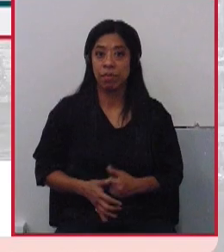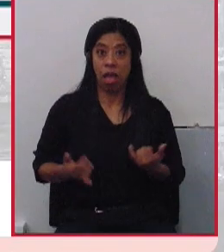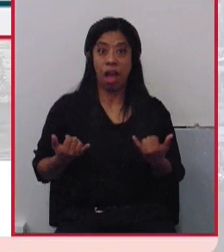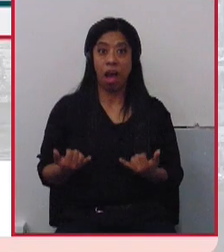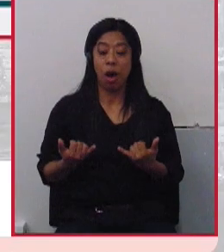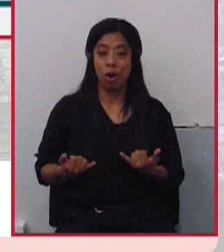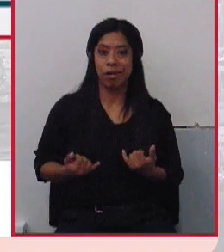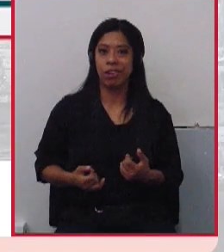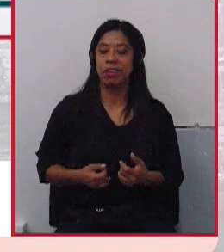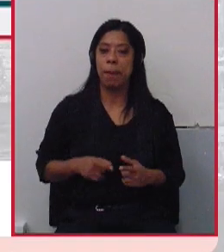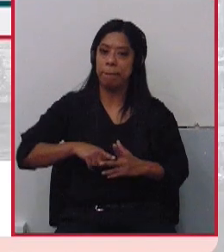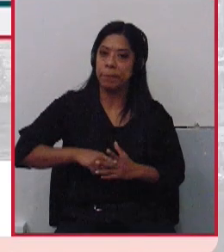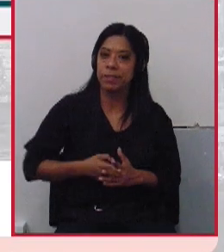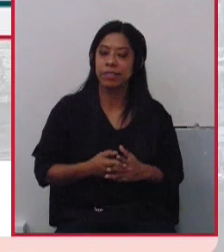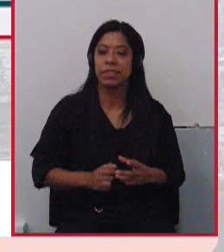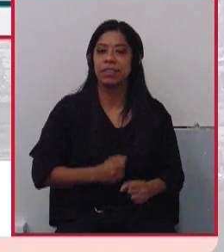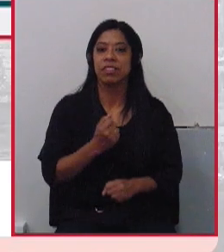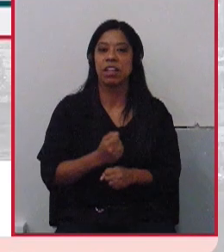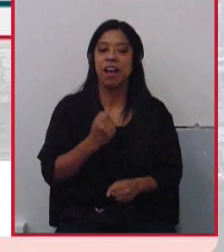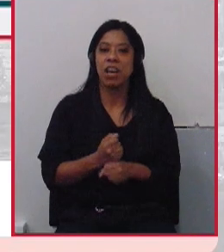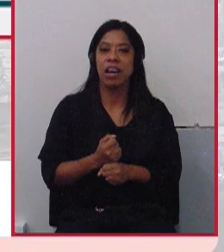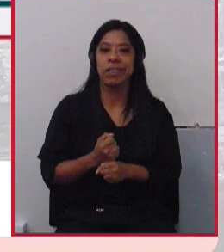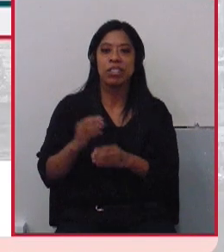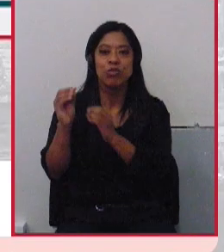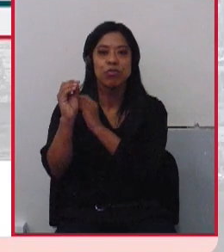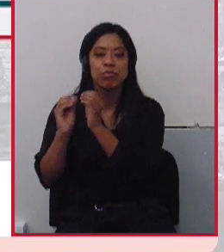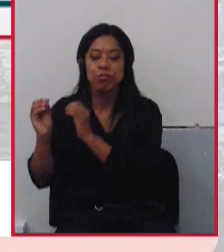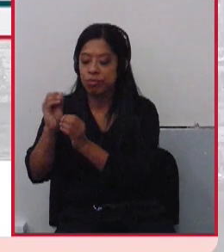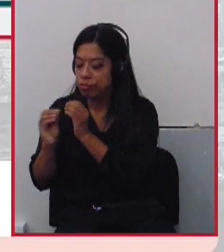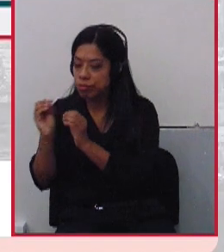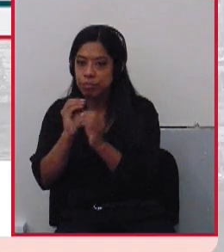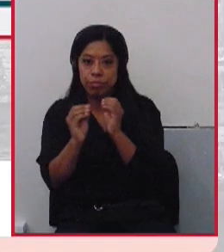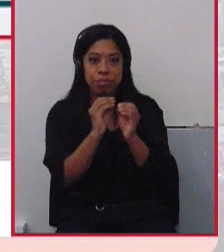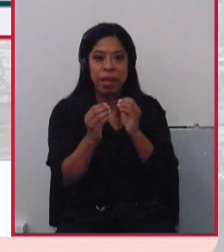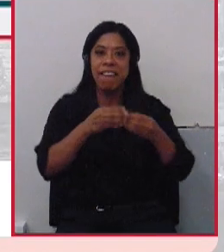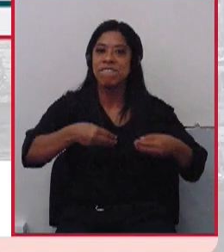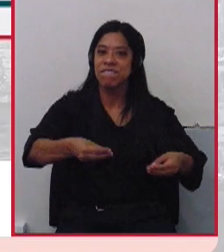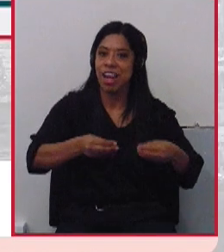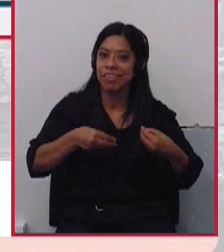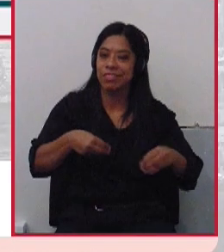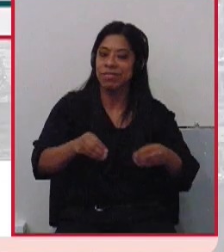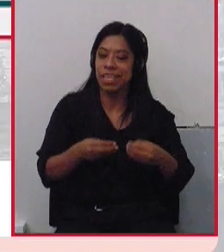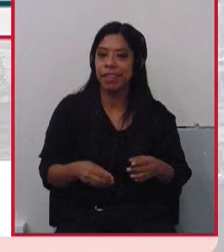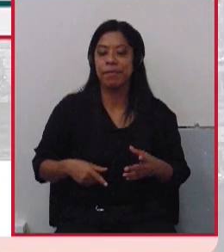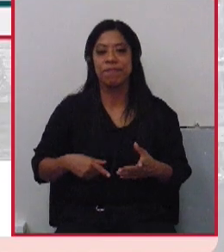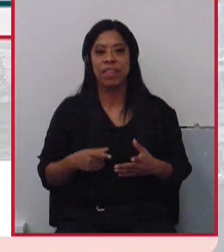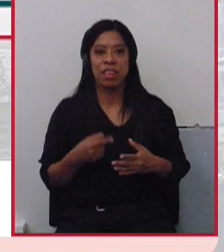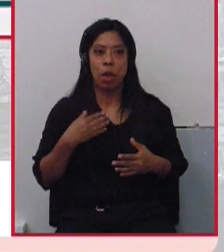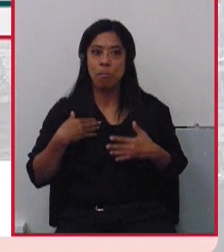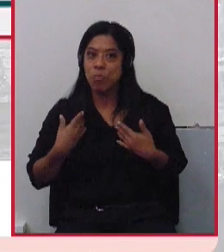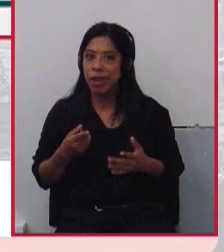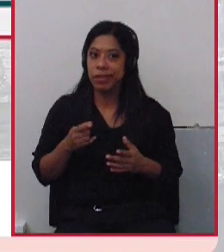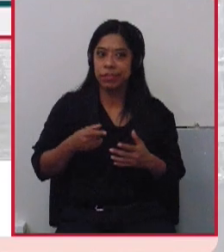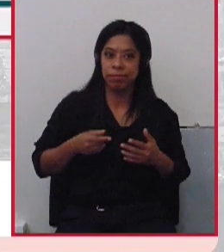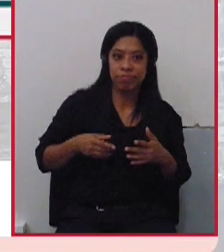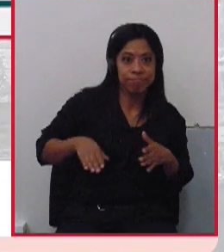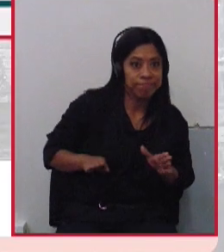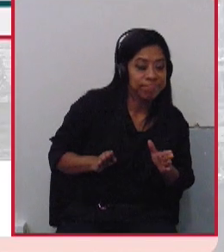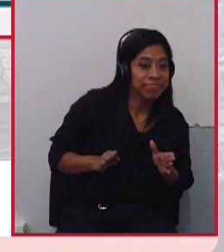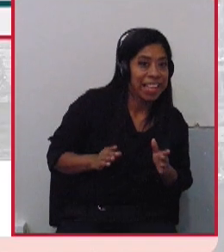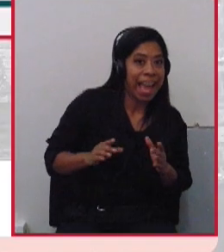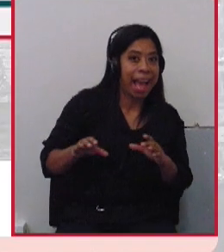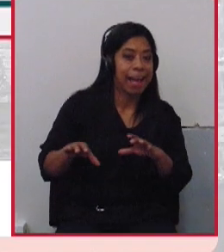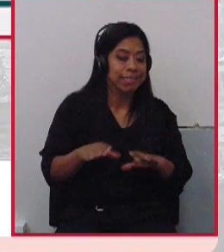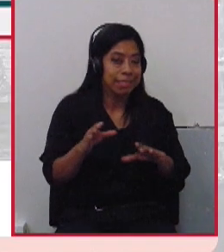Actualmente ya hemos empezado a trabajar con soluciones que nos están dando mayor flexibilidad, mayor disponibilidad. Y